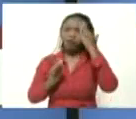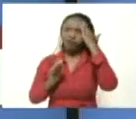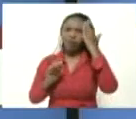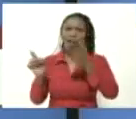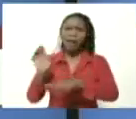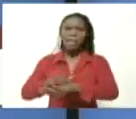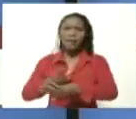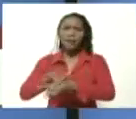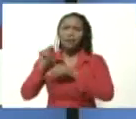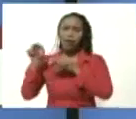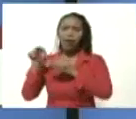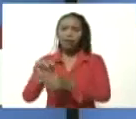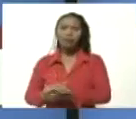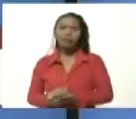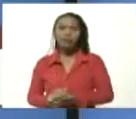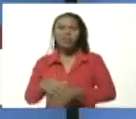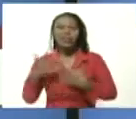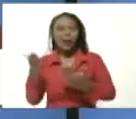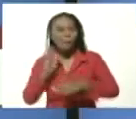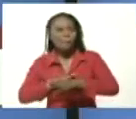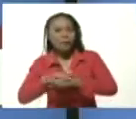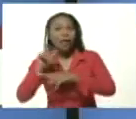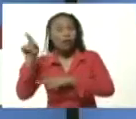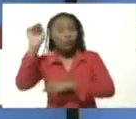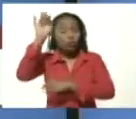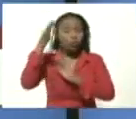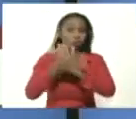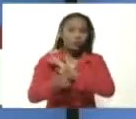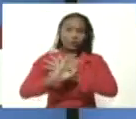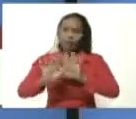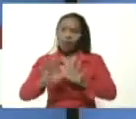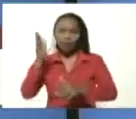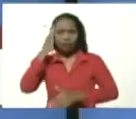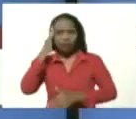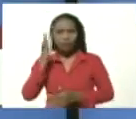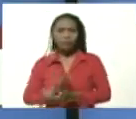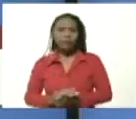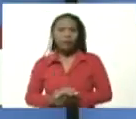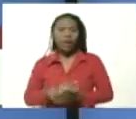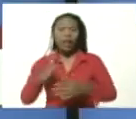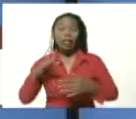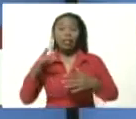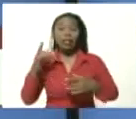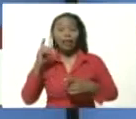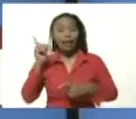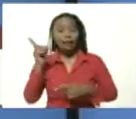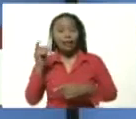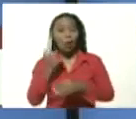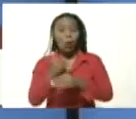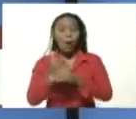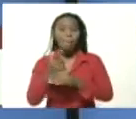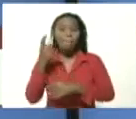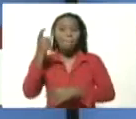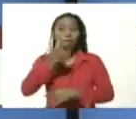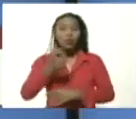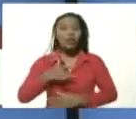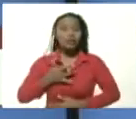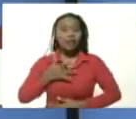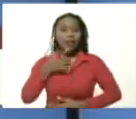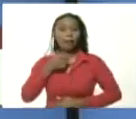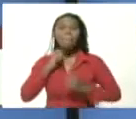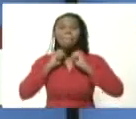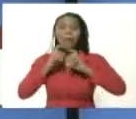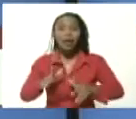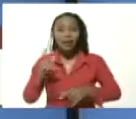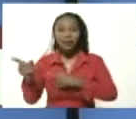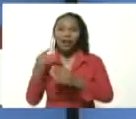ahí. ¿Qué es lo que va a pasar ahí? Ya uno lo sabe. Es la actitud del derrotado. Del que va a una